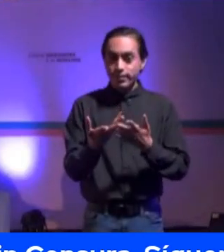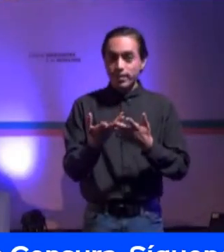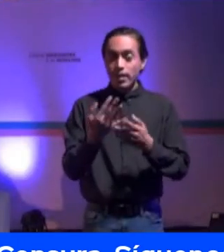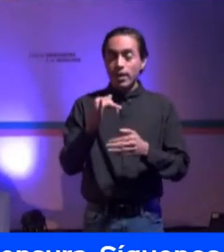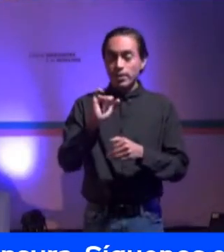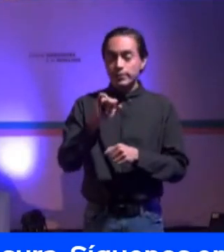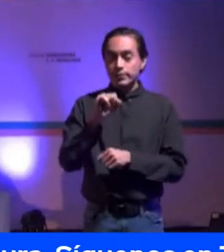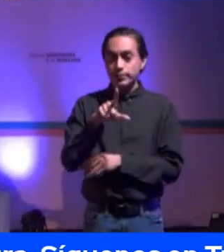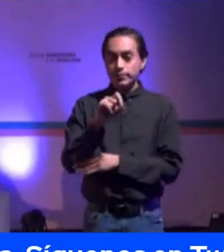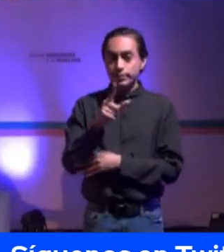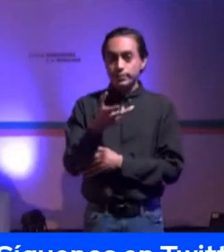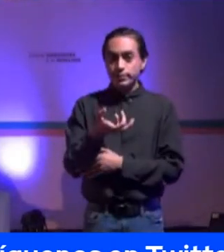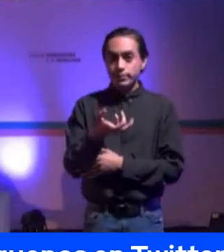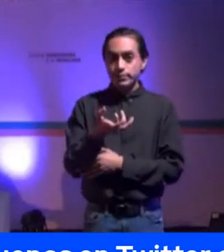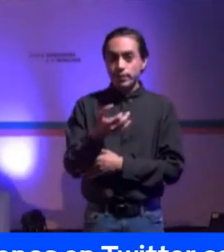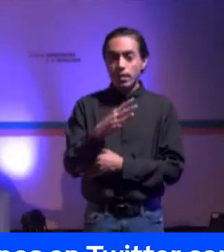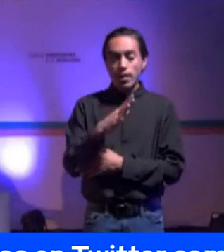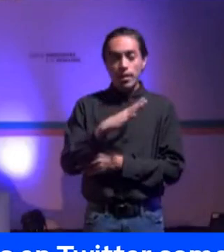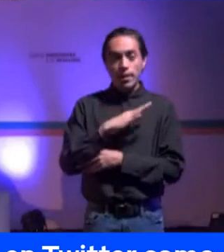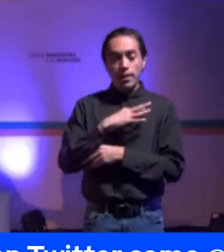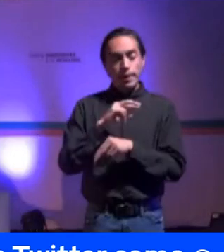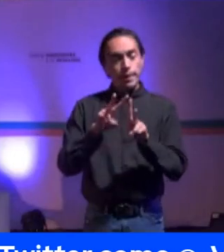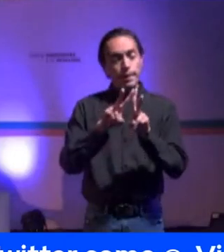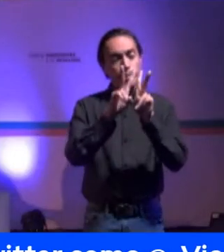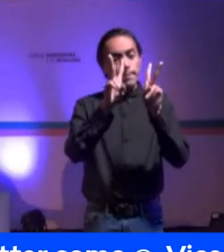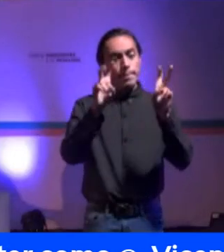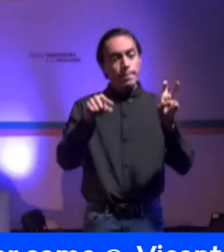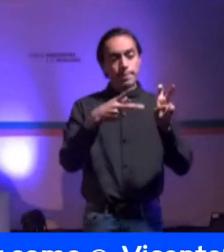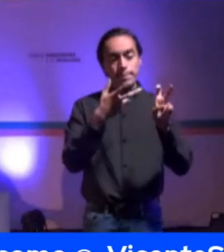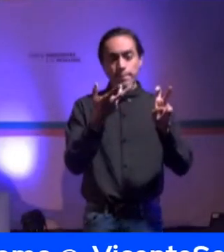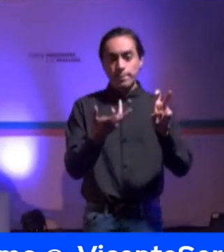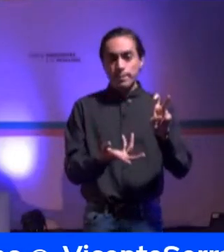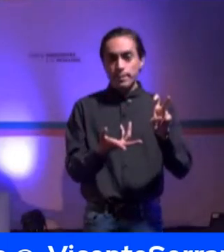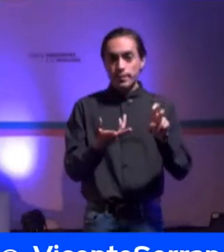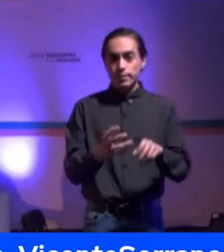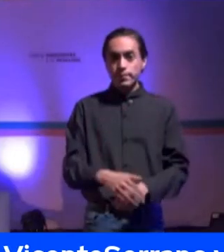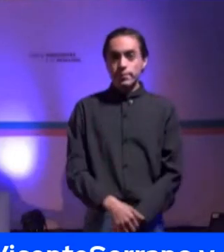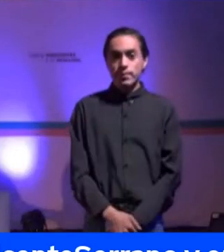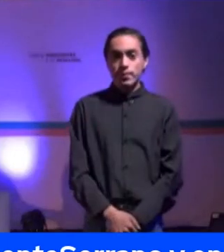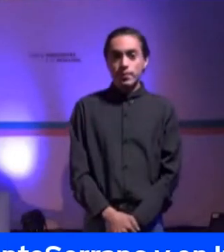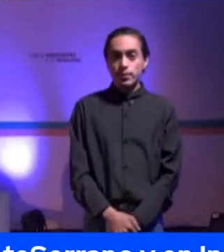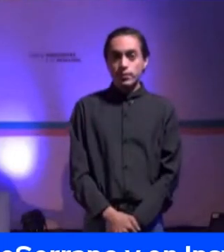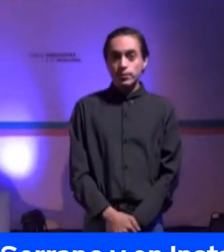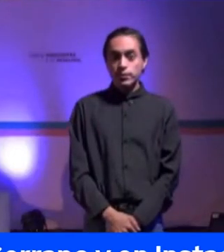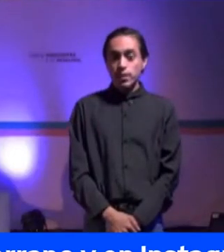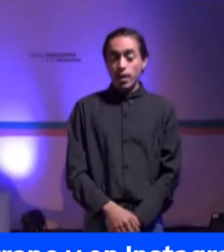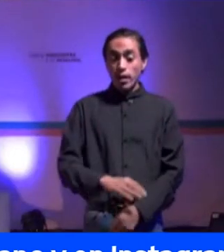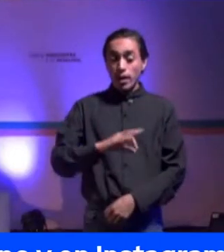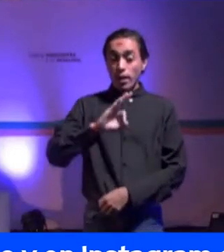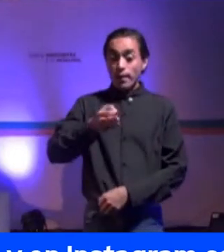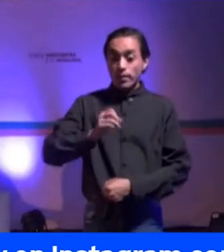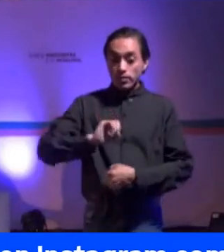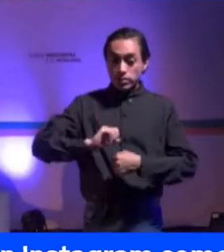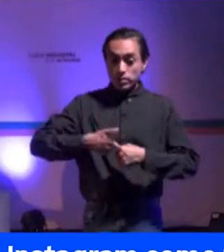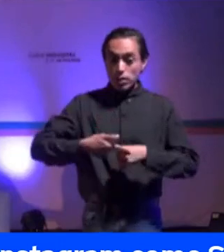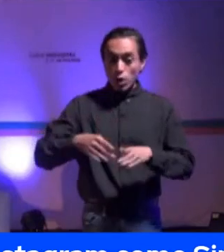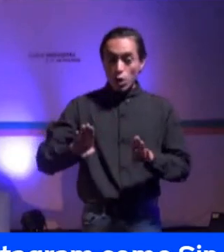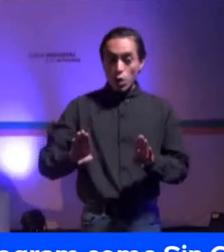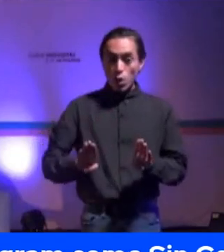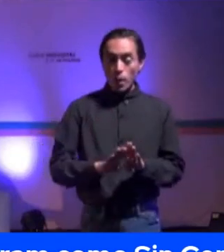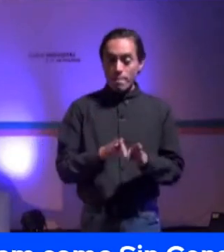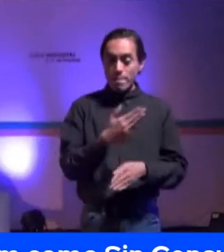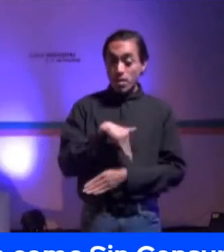Es esto lo que también, abundando a lo que dice, no podemos aceptar una amenaza de muerte